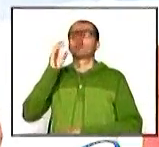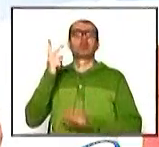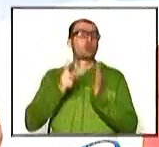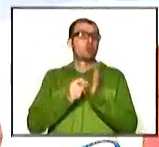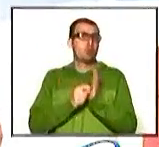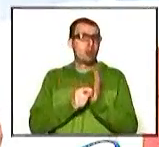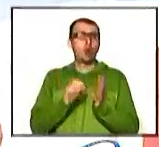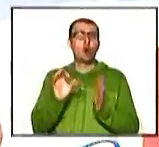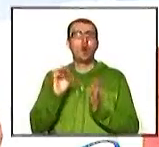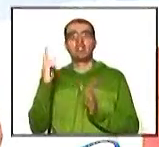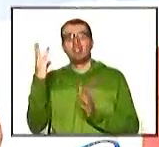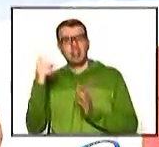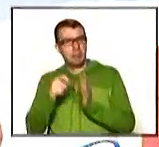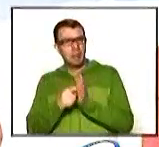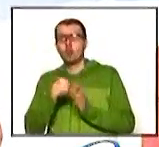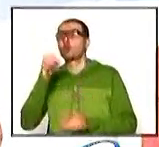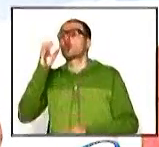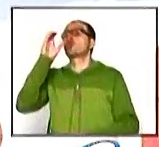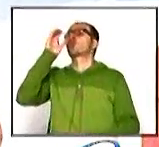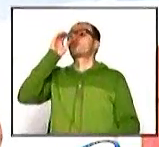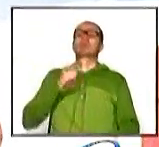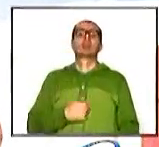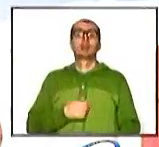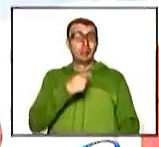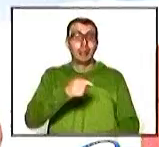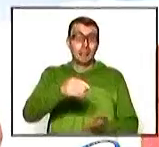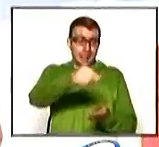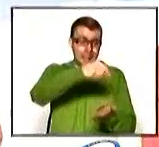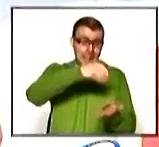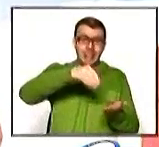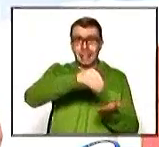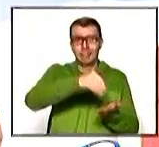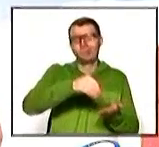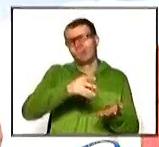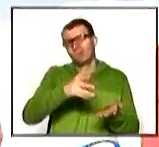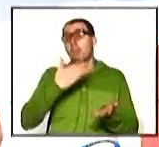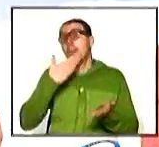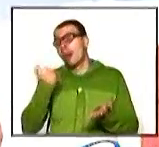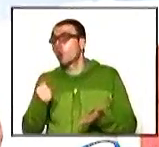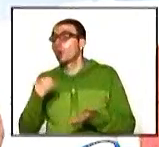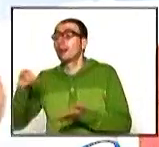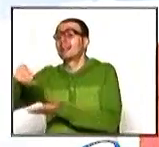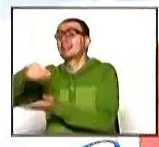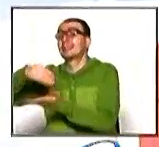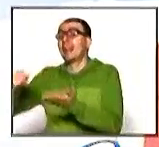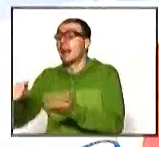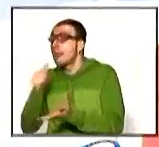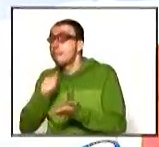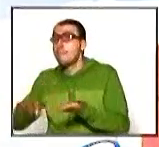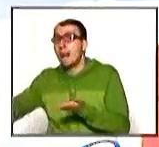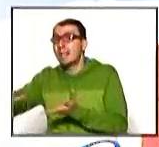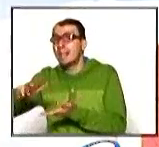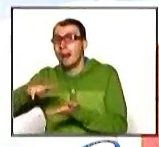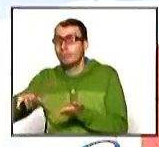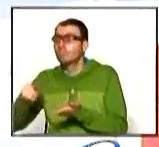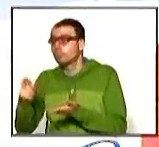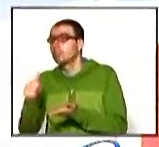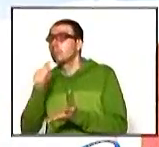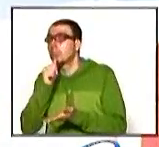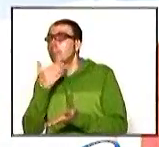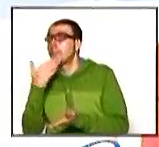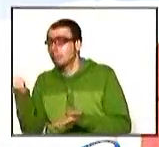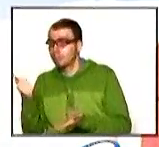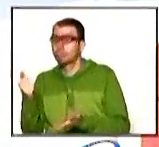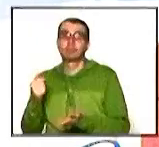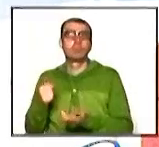una gran ayuda. Si van a utilizar sal, traten de utilizar sal marina, que tiene más propiedades. Pero es